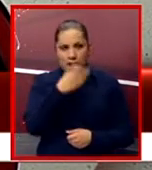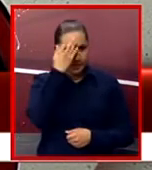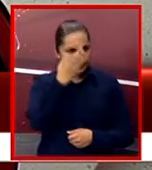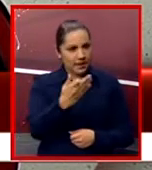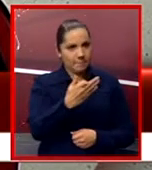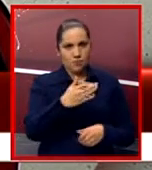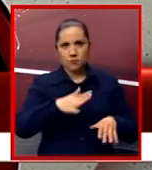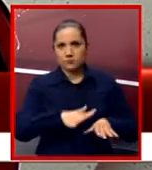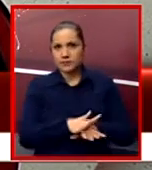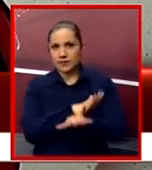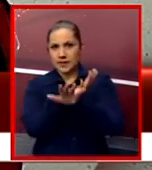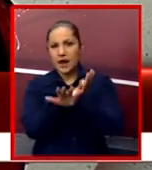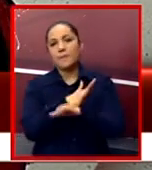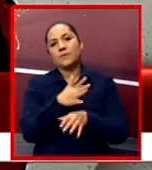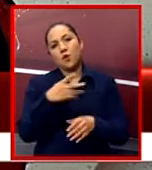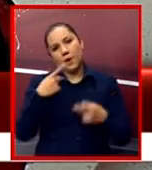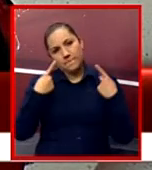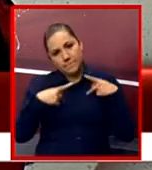demográfica.